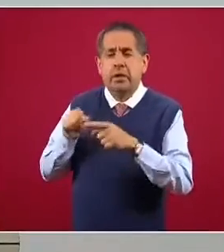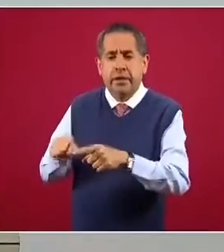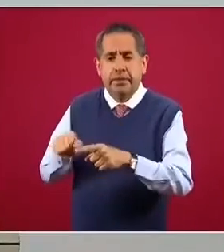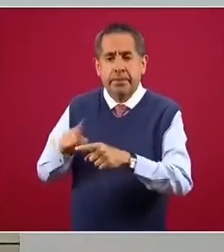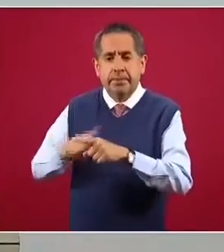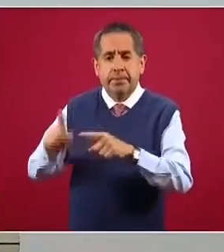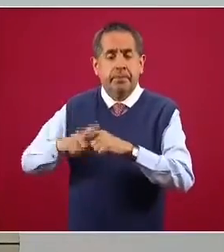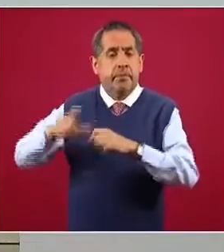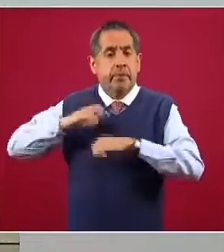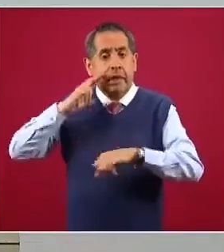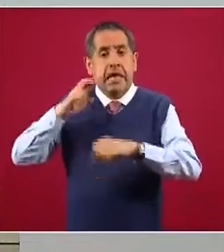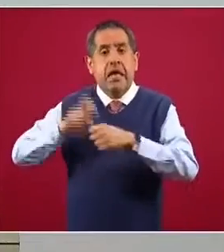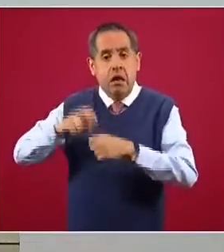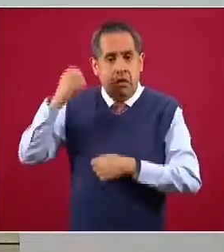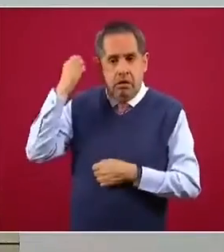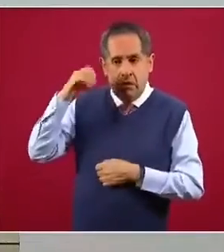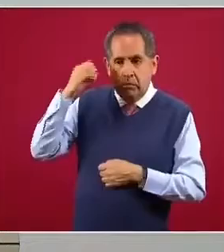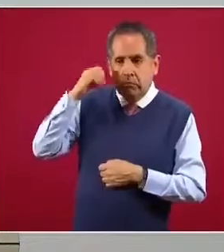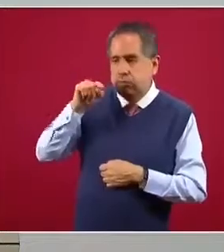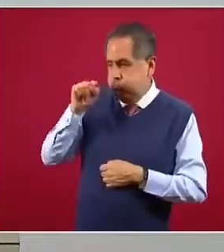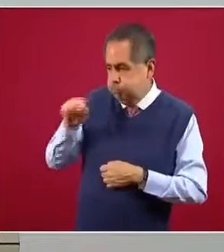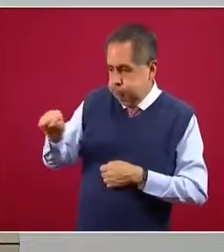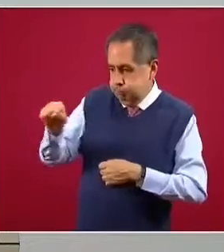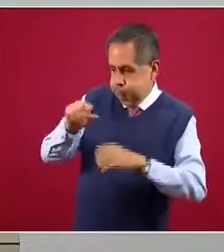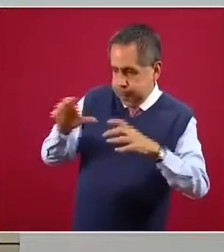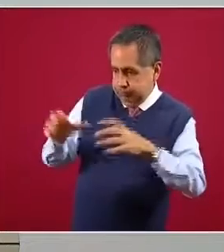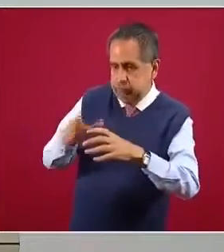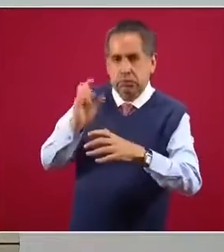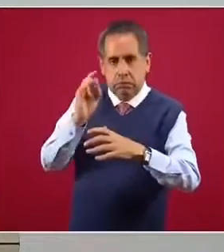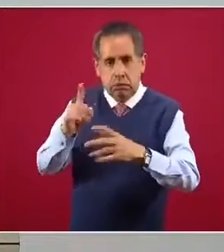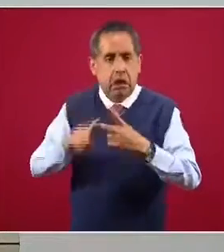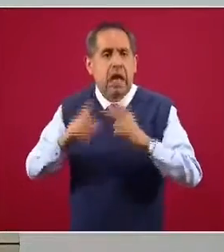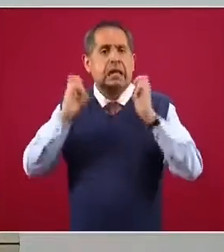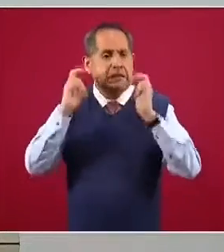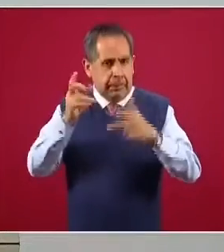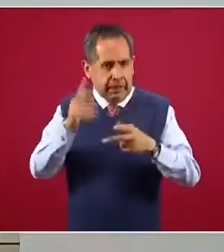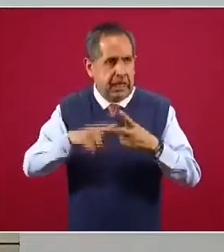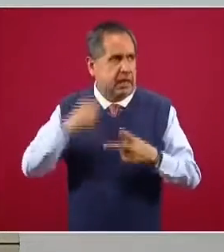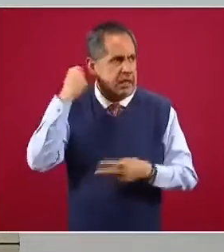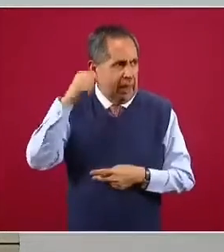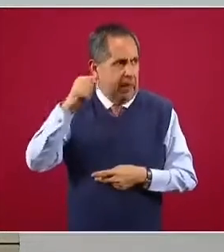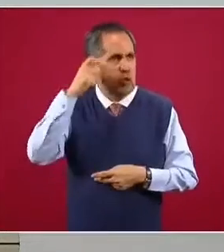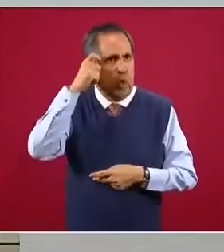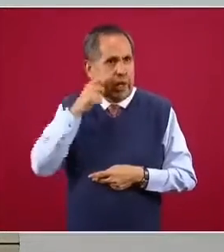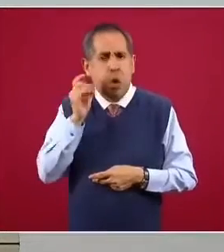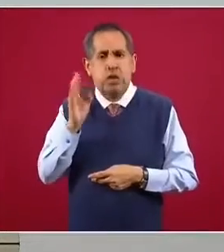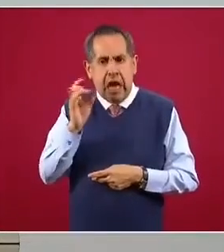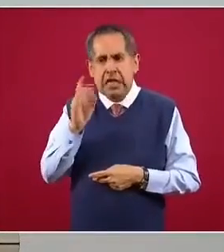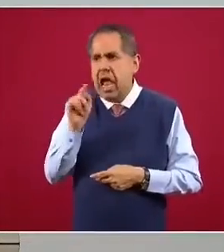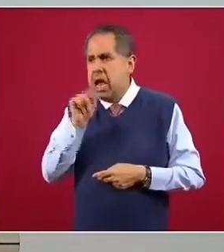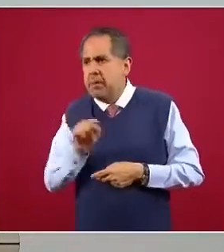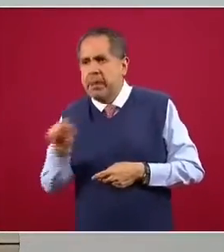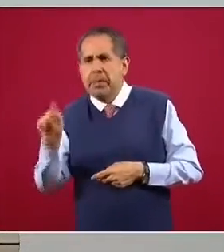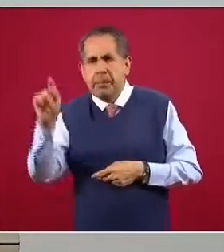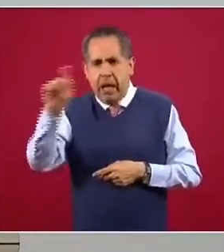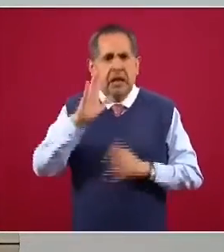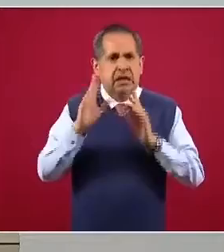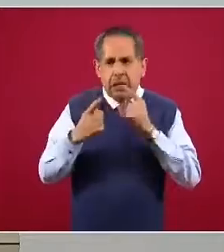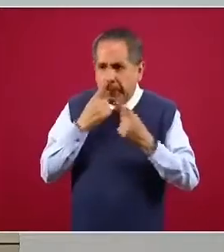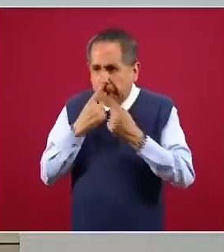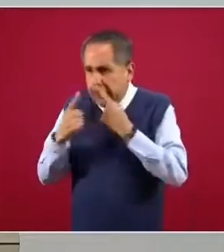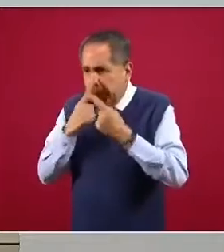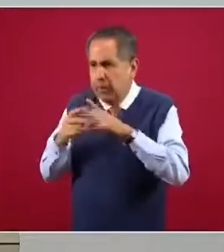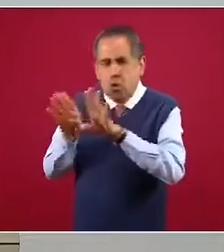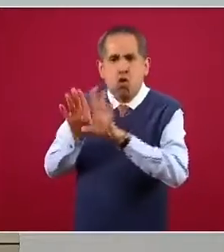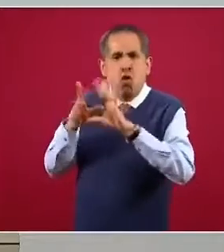las jurisdicciones en Oaxaca, cosas que también hemos tenido con Chiapas, con Tabasco, con Guerrero, con varios estados en los que estamos